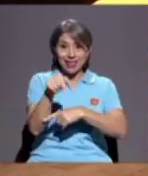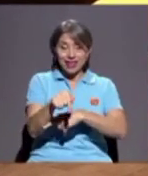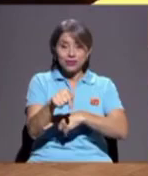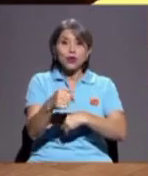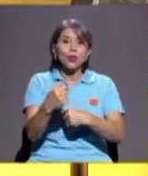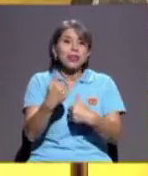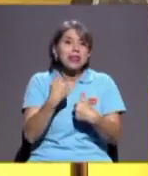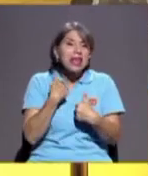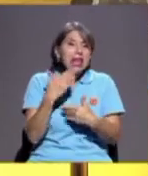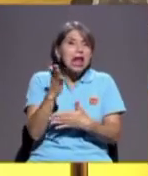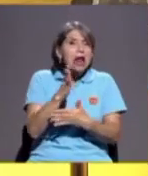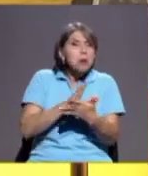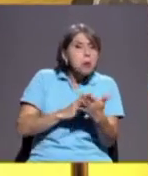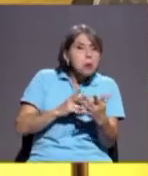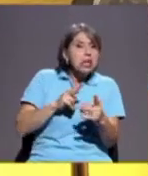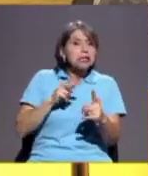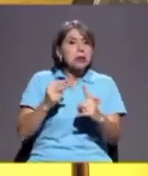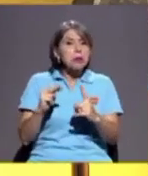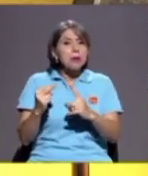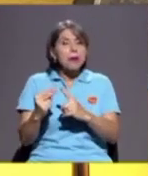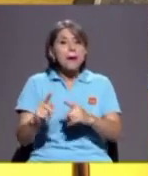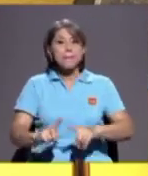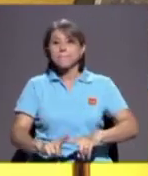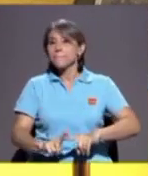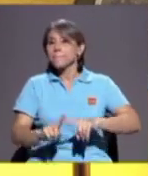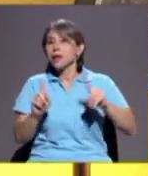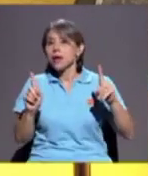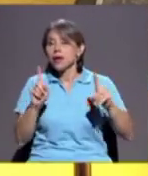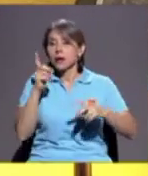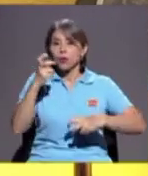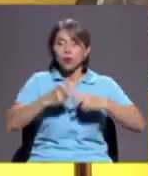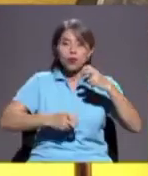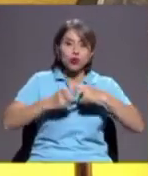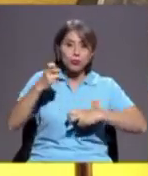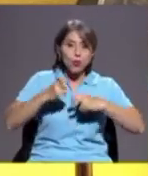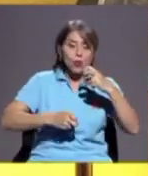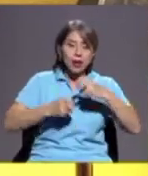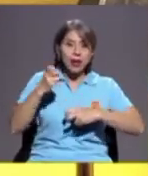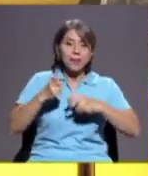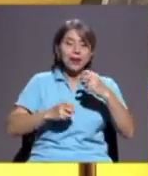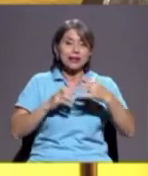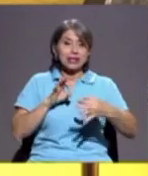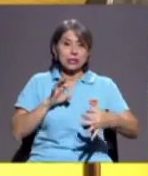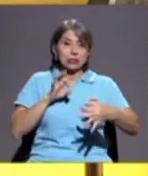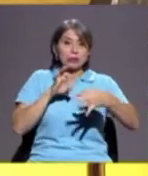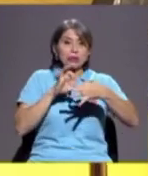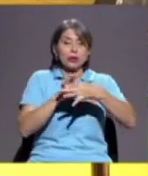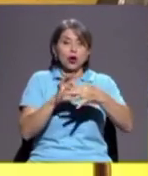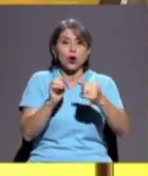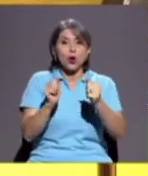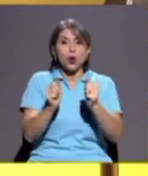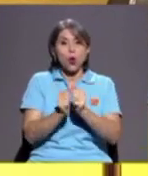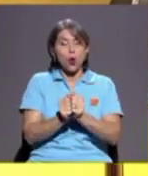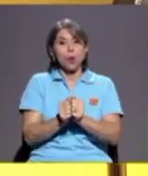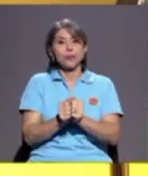cuadros, pero uno de los problemas que hay, y tuvo que ver con